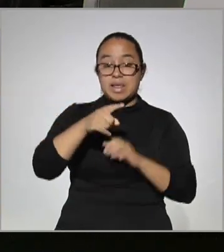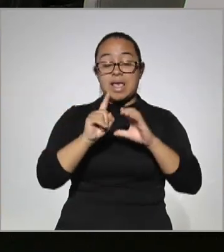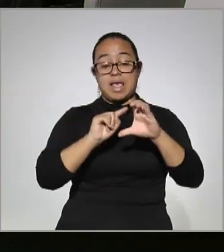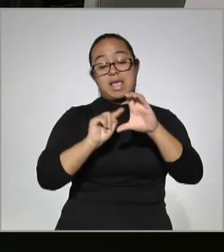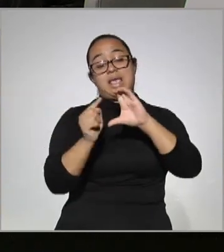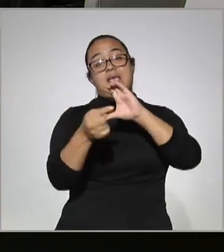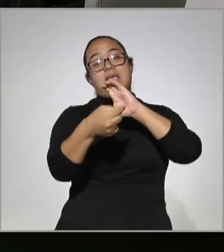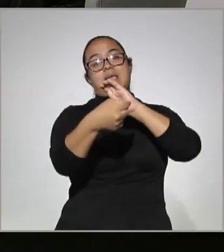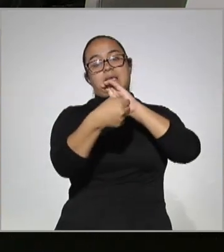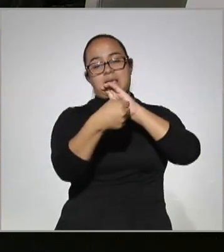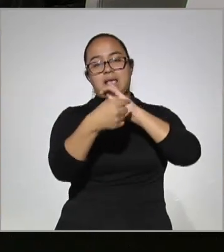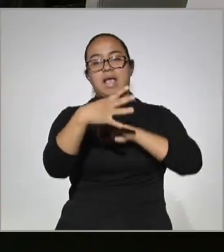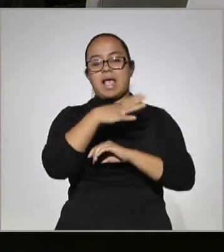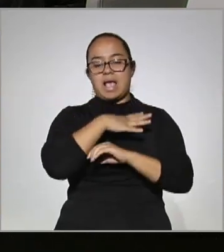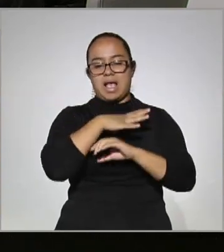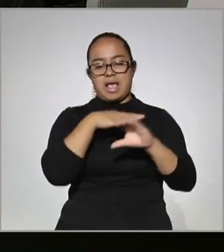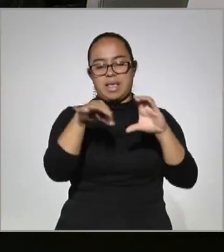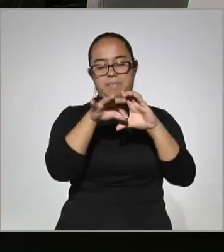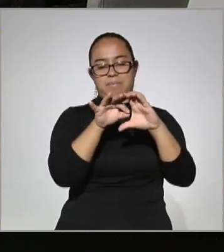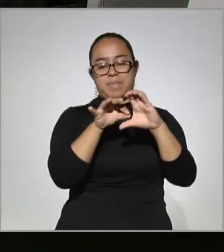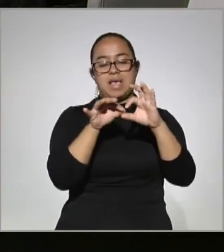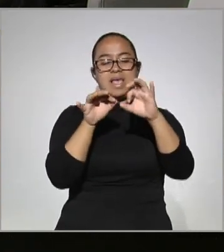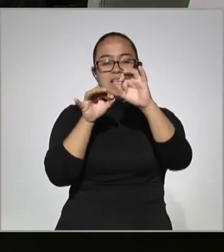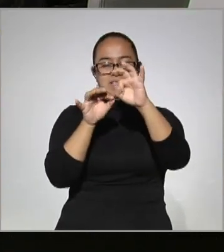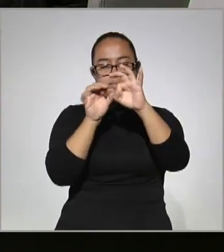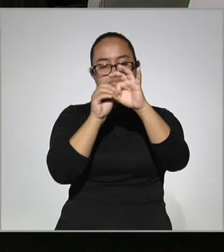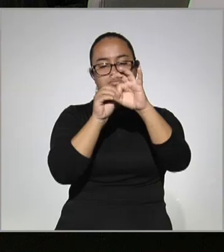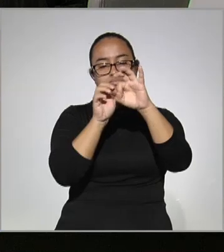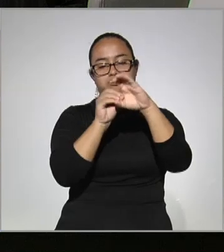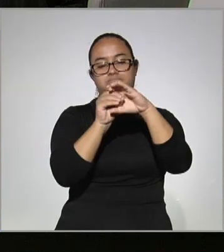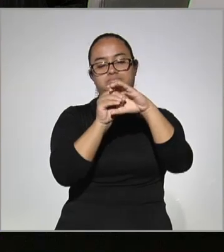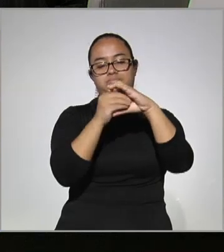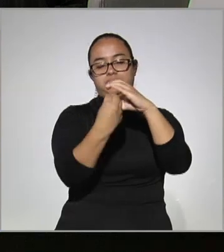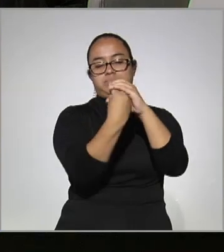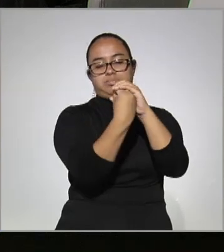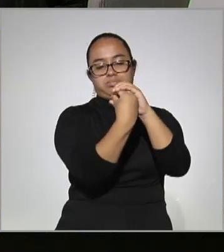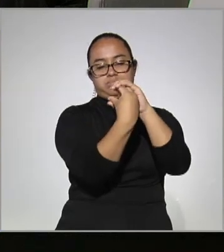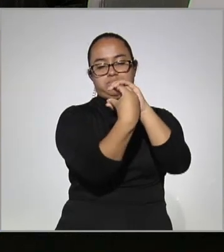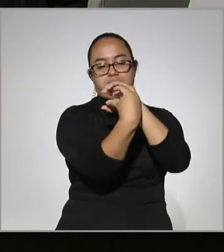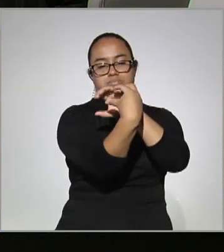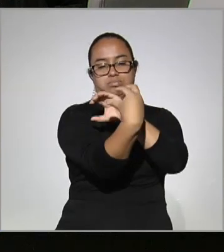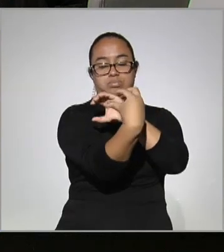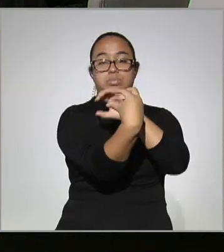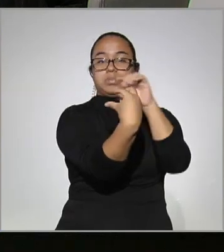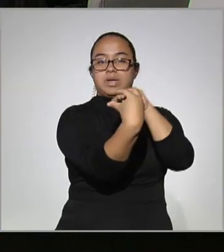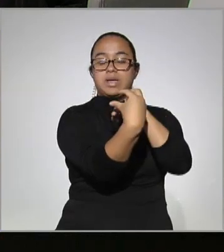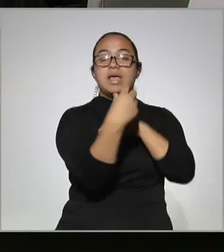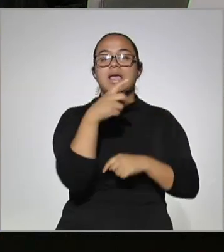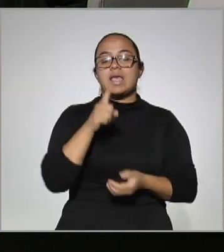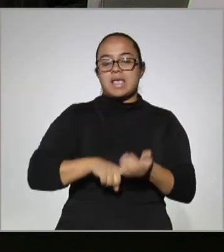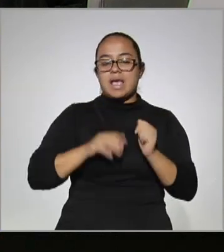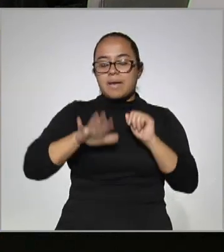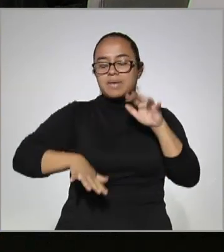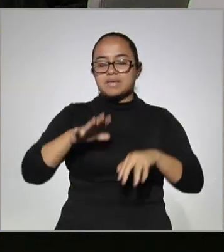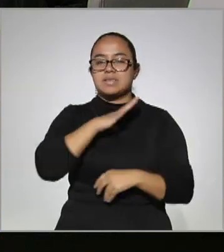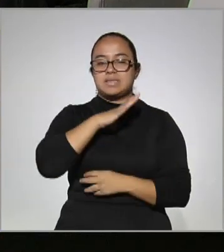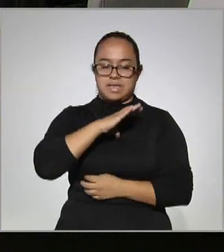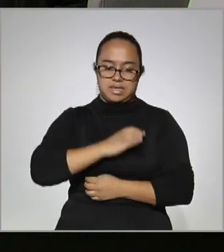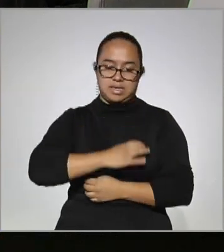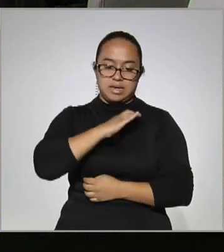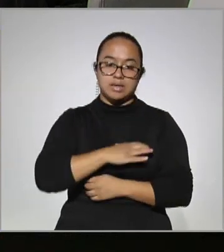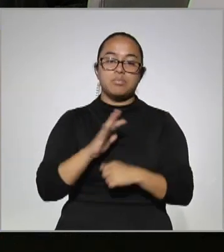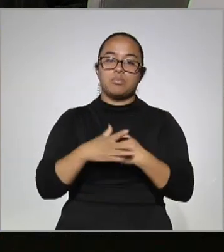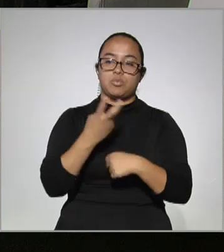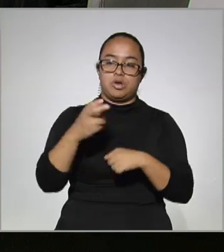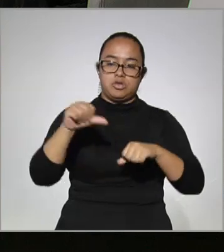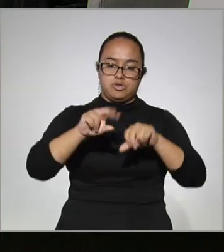está la parte grande de la pera. La parte chiquita es el cuello de la matriz y aquí es muy común que haya cáncer, por eso trajimos este tema el día de